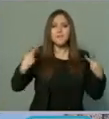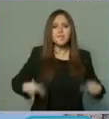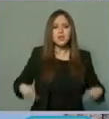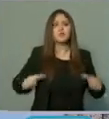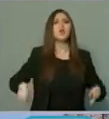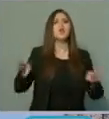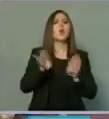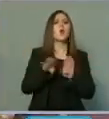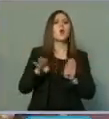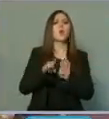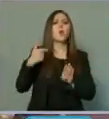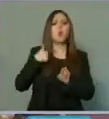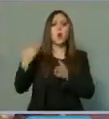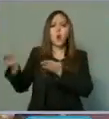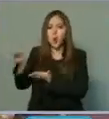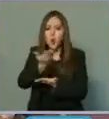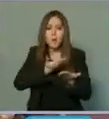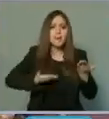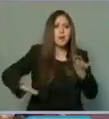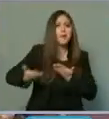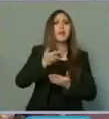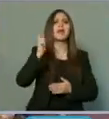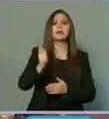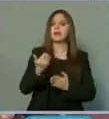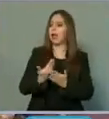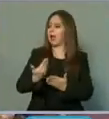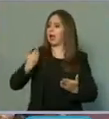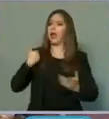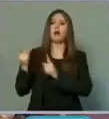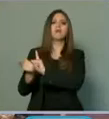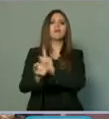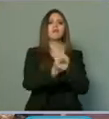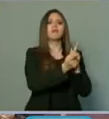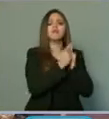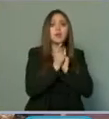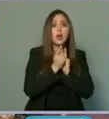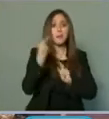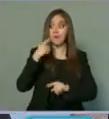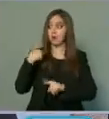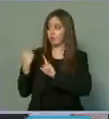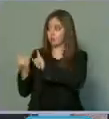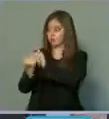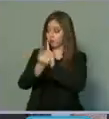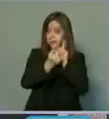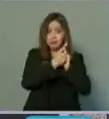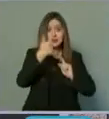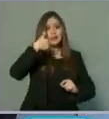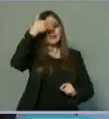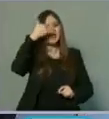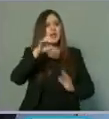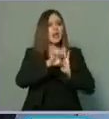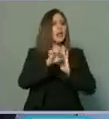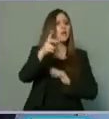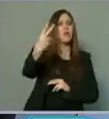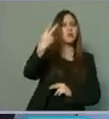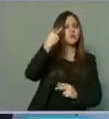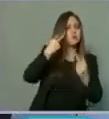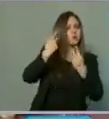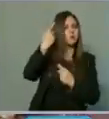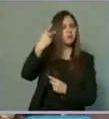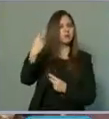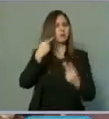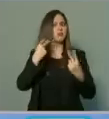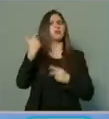el convivir vamos teniendo una relación previa. Y si yo en ese convivir voy significando, mira, me miró feo,